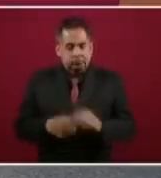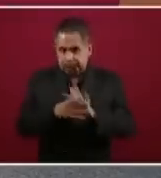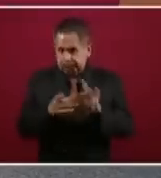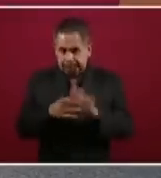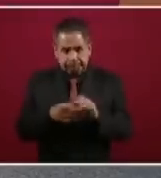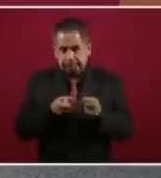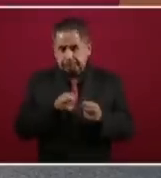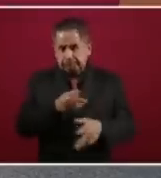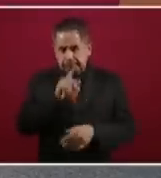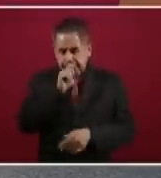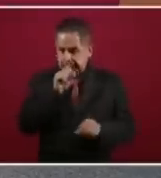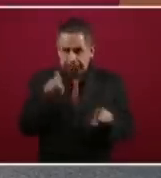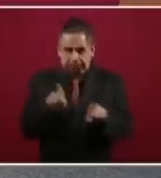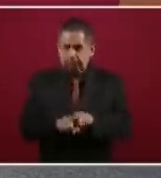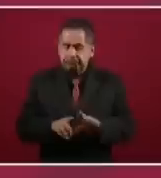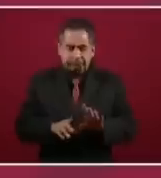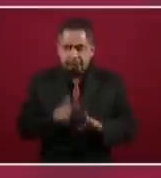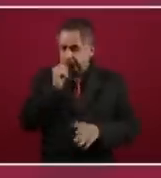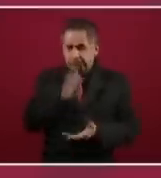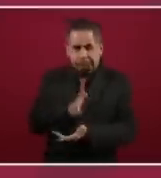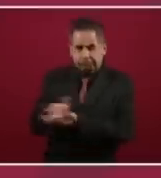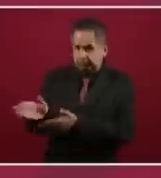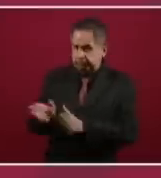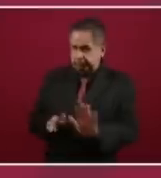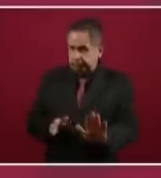expresando lo mismo,